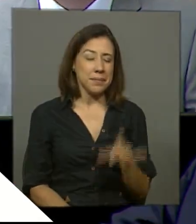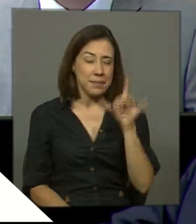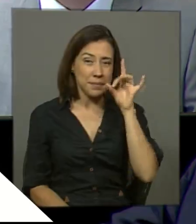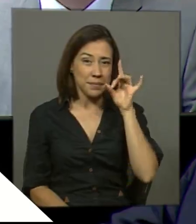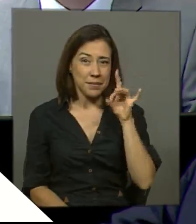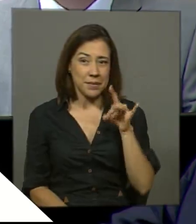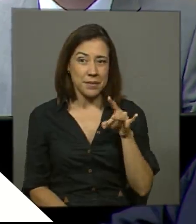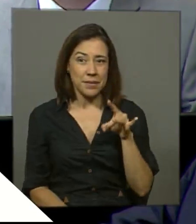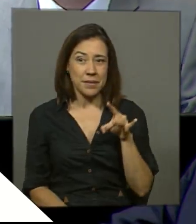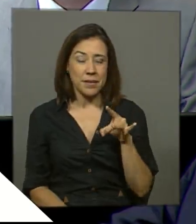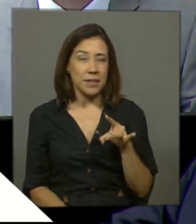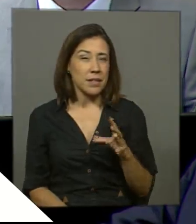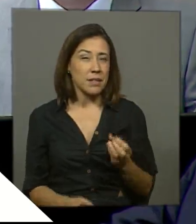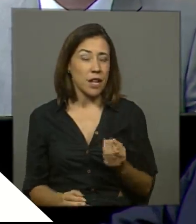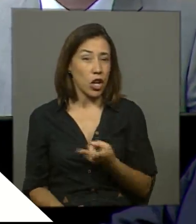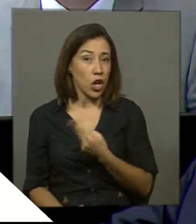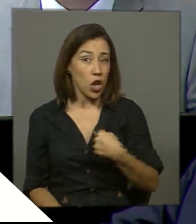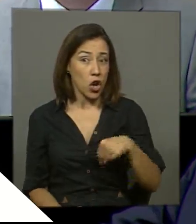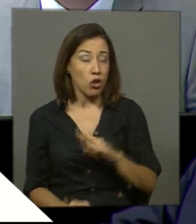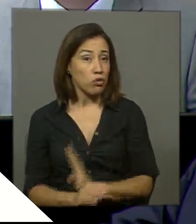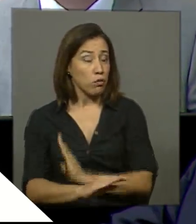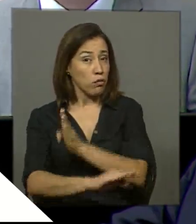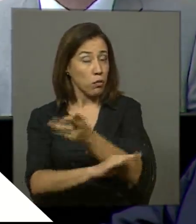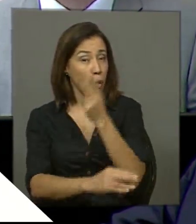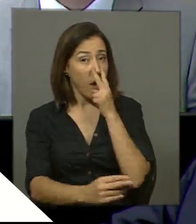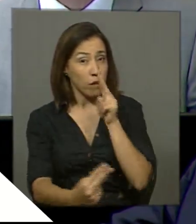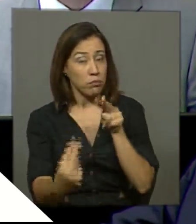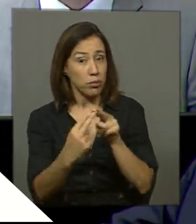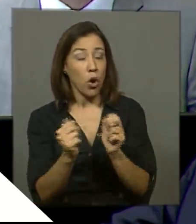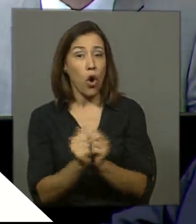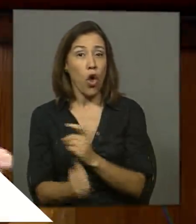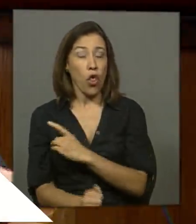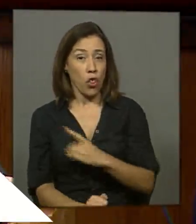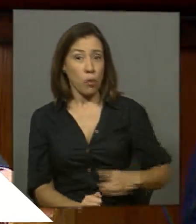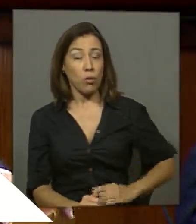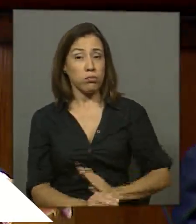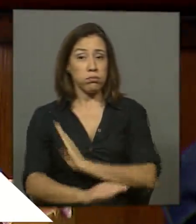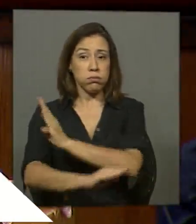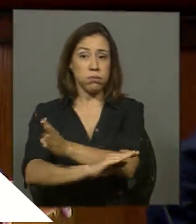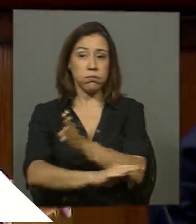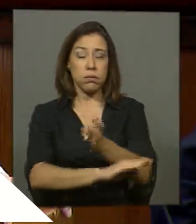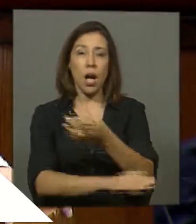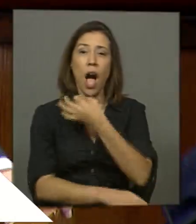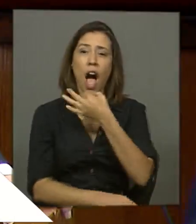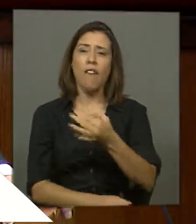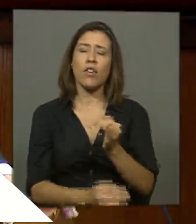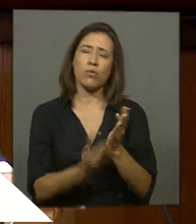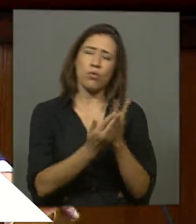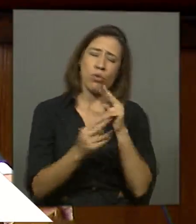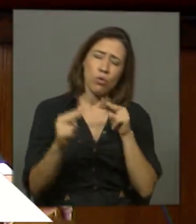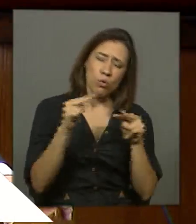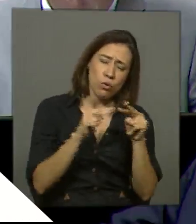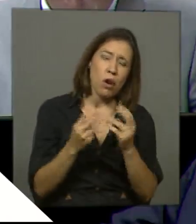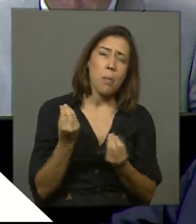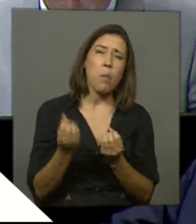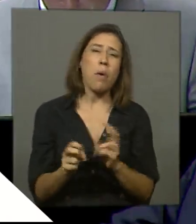que presidente nosotros lo fuimos a ver lo fuimos a ver junto a un grupo de parlamentarios se dijo que se iba a estudiar que se podía hacer que se iba a iniciar acciones